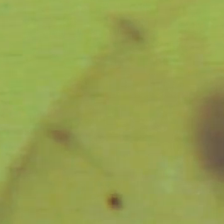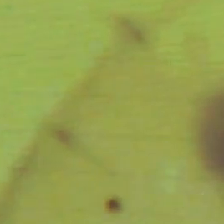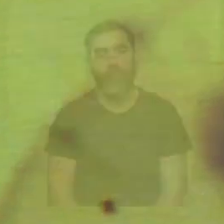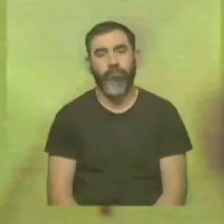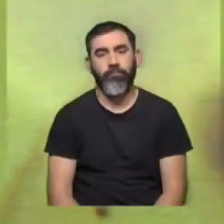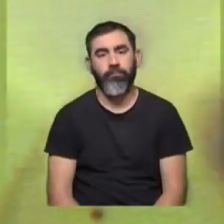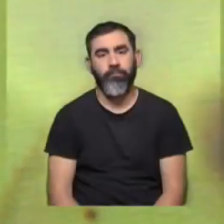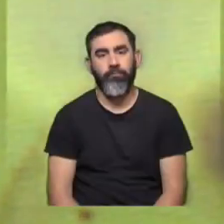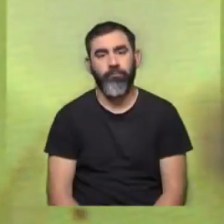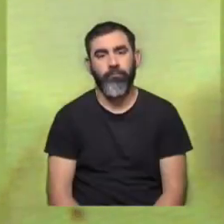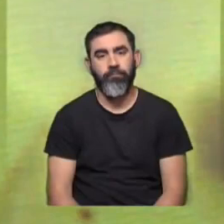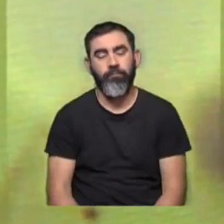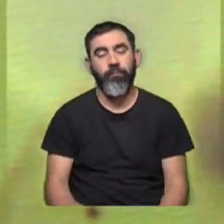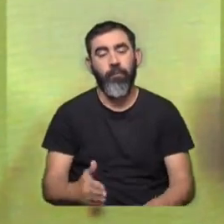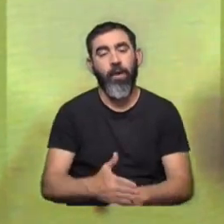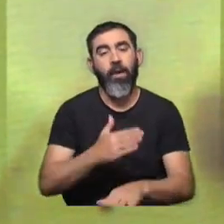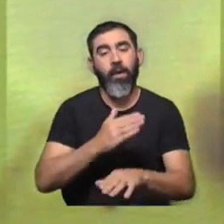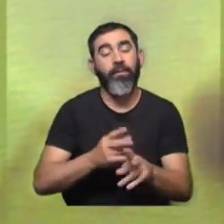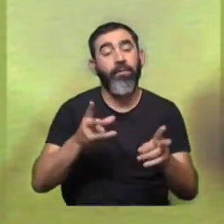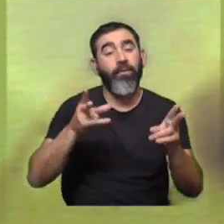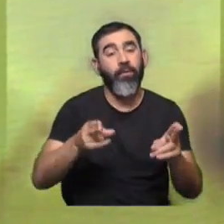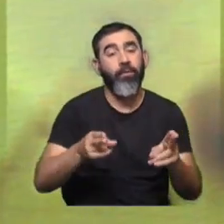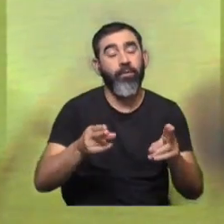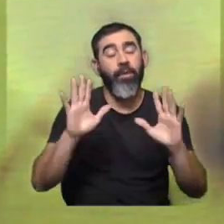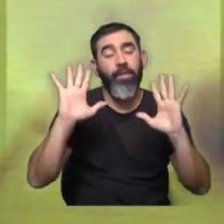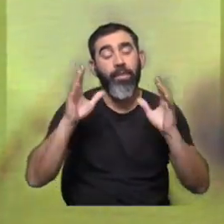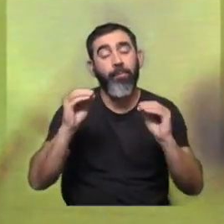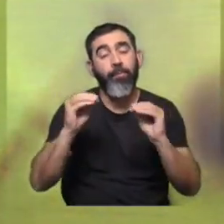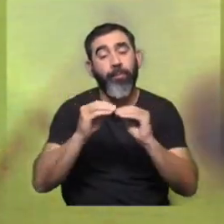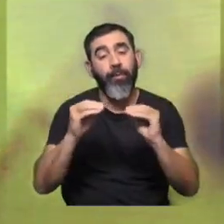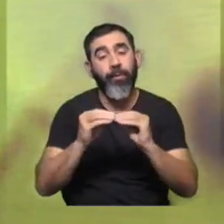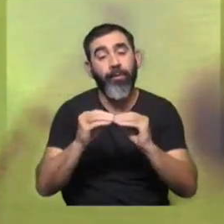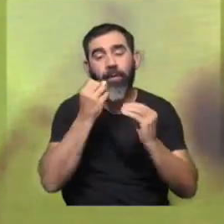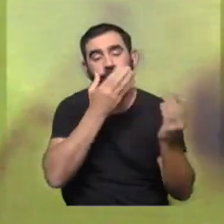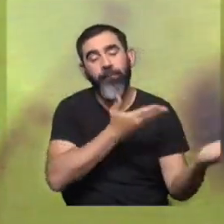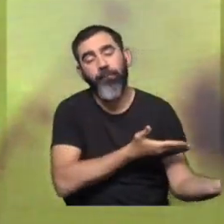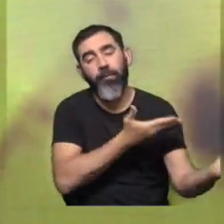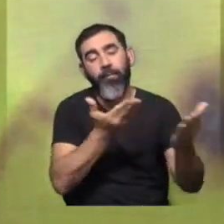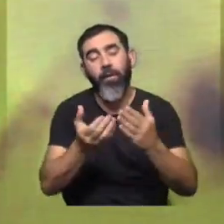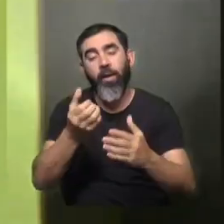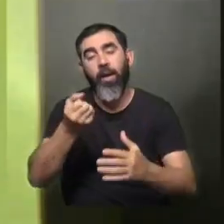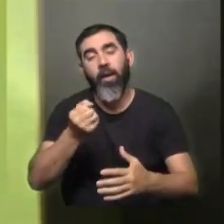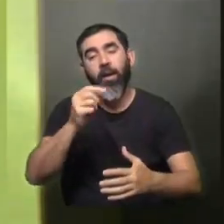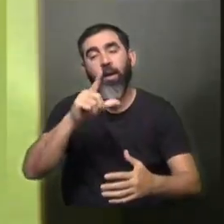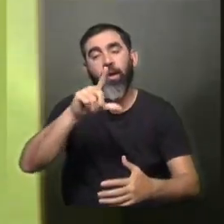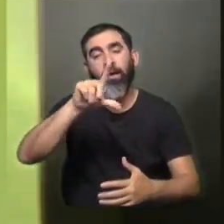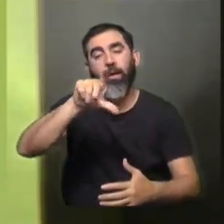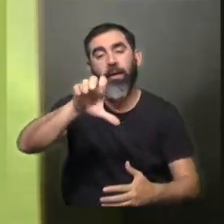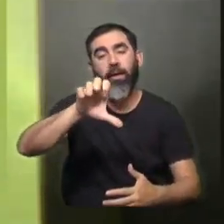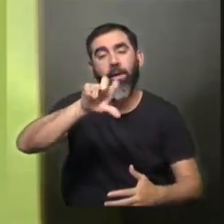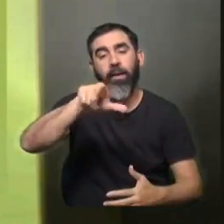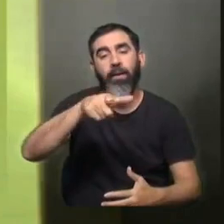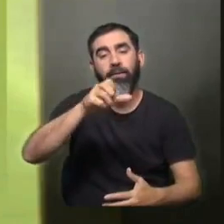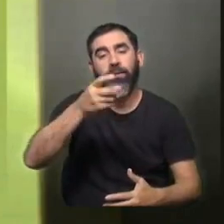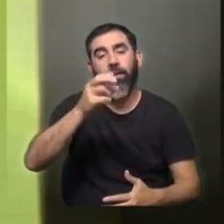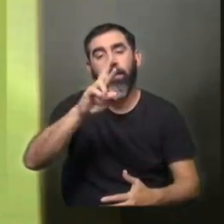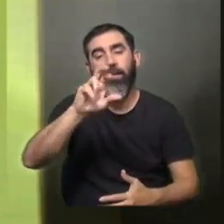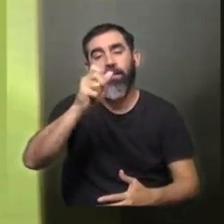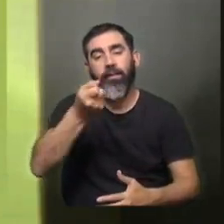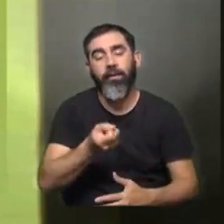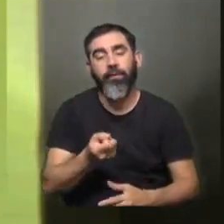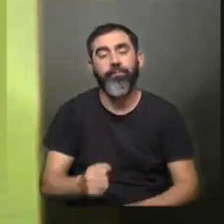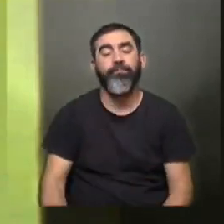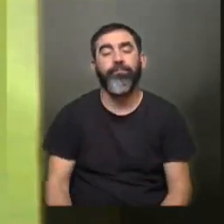Y antes de esta tanda despedíamos a Daniela y ahora bienvenimos a Alexandra Perrone. ¿Cómo andas, Alexandra? Muy bien, Gustavo, muchas